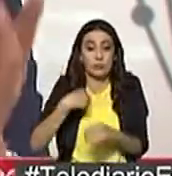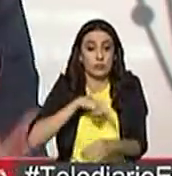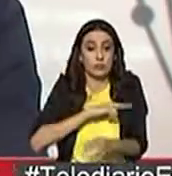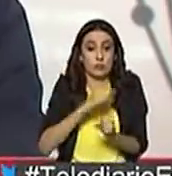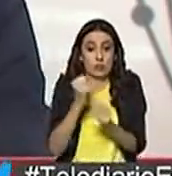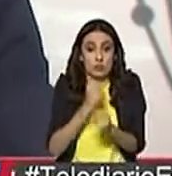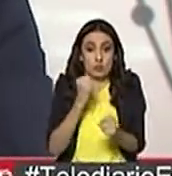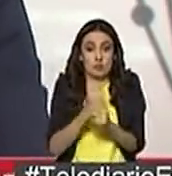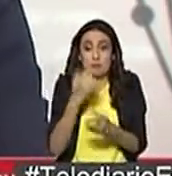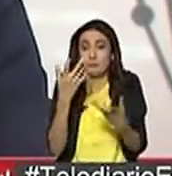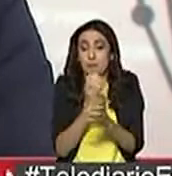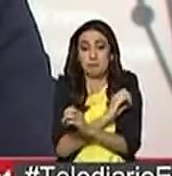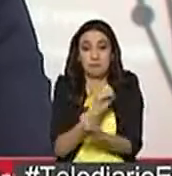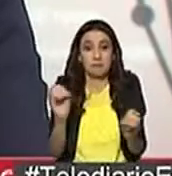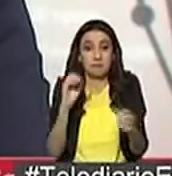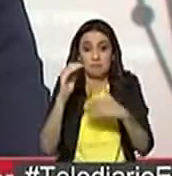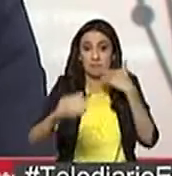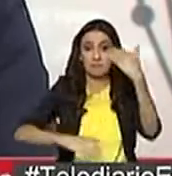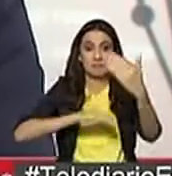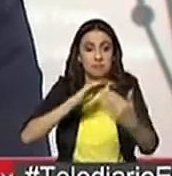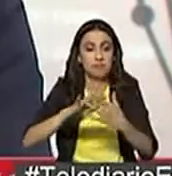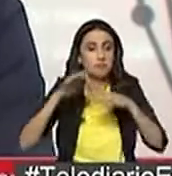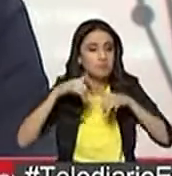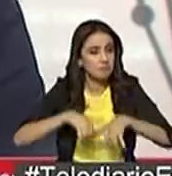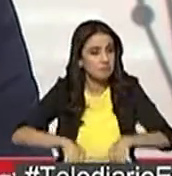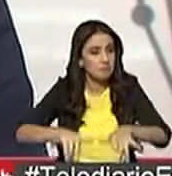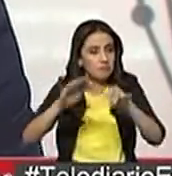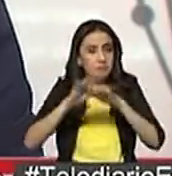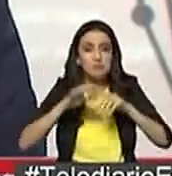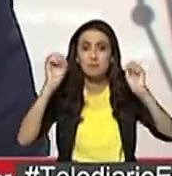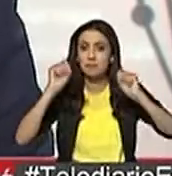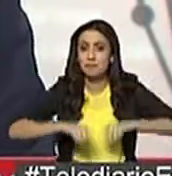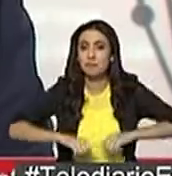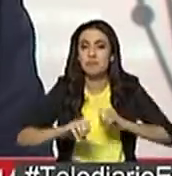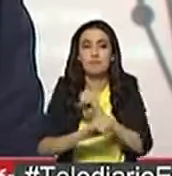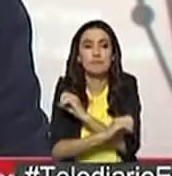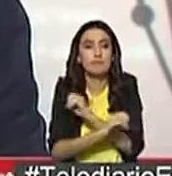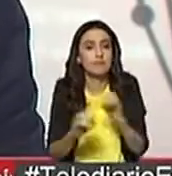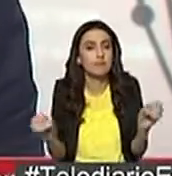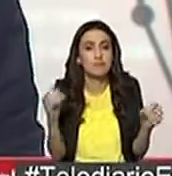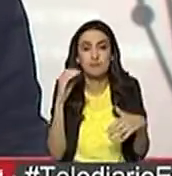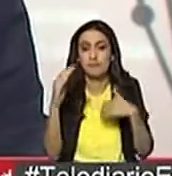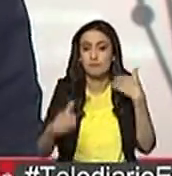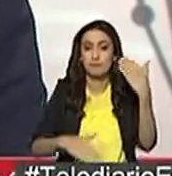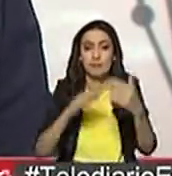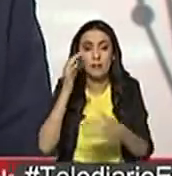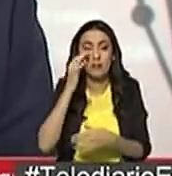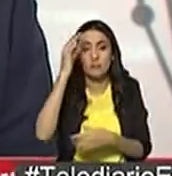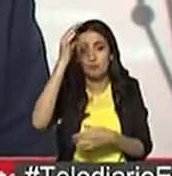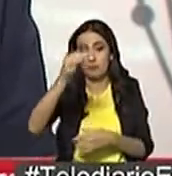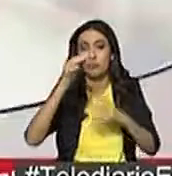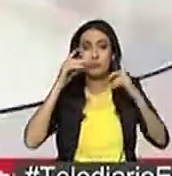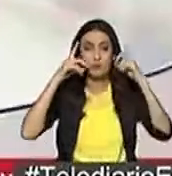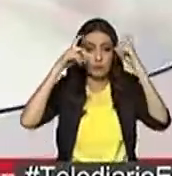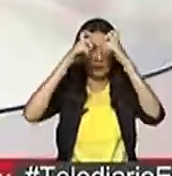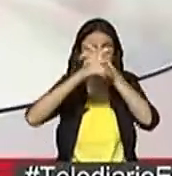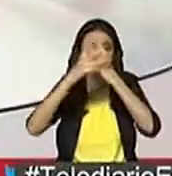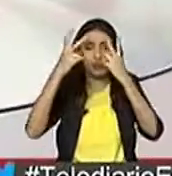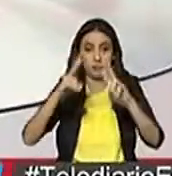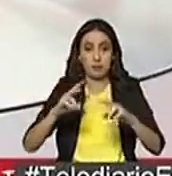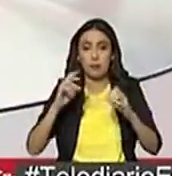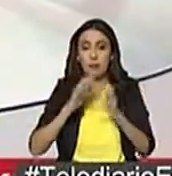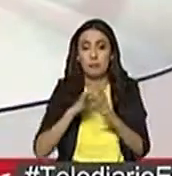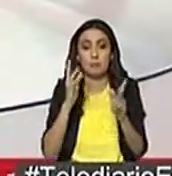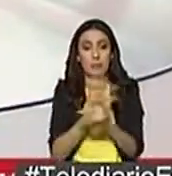en estructuras que nos permitan sacar el país adelante, realmente la situación a futuro es muy preocupante y muy